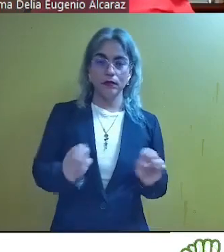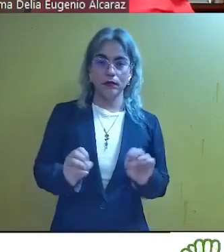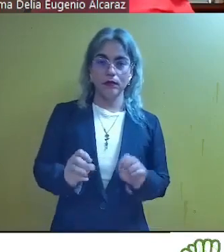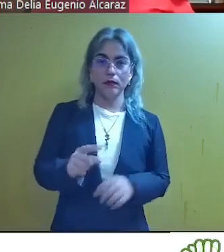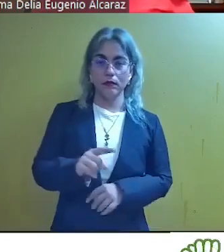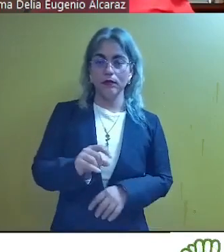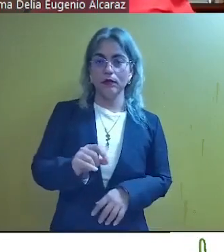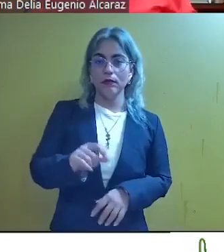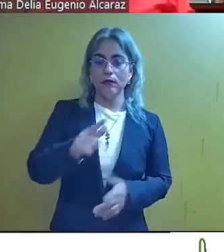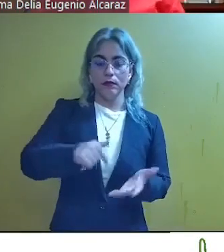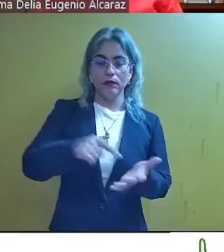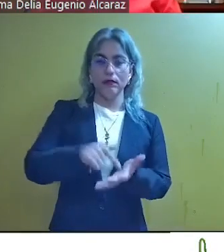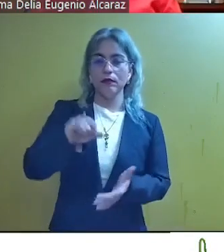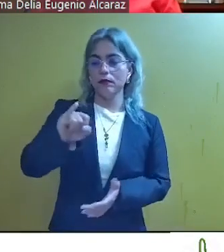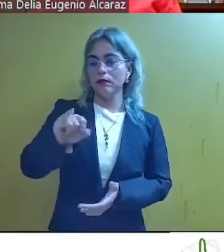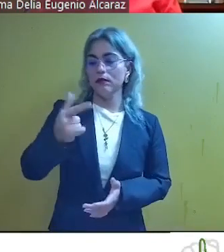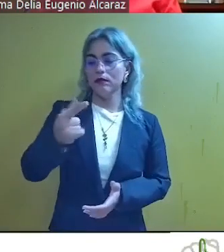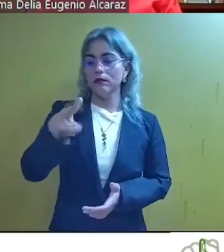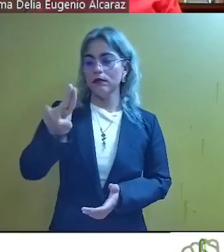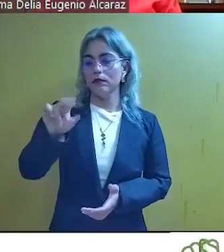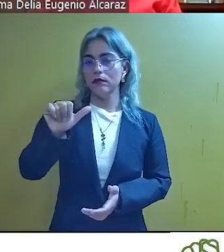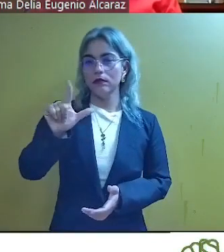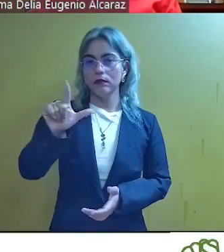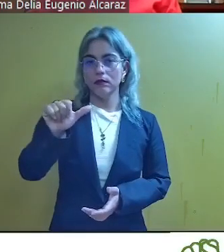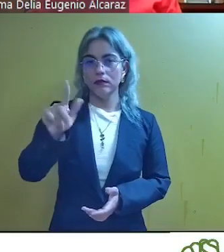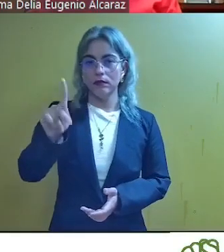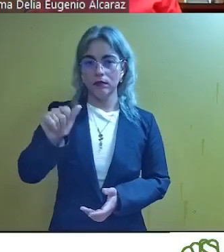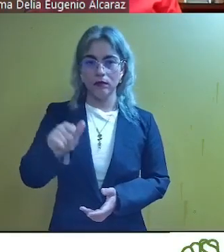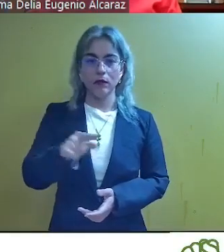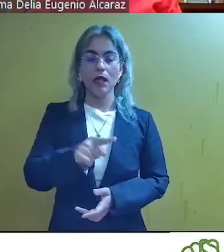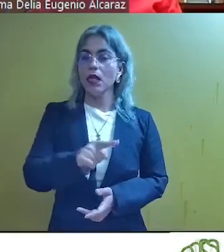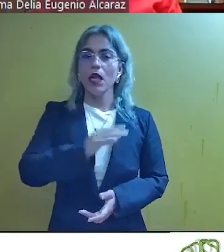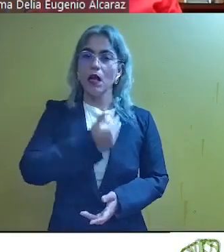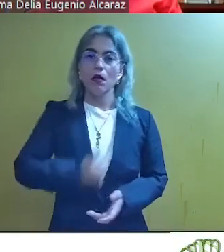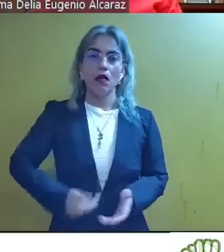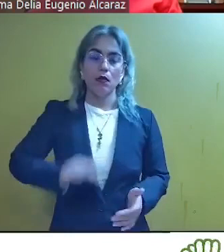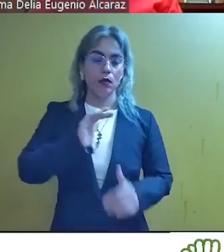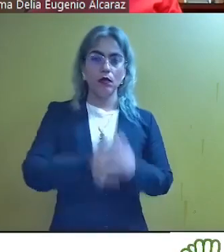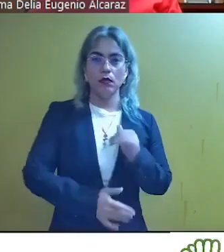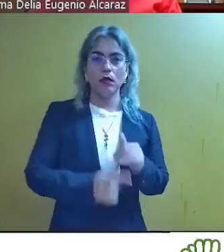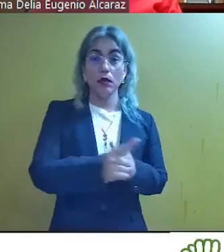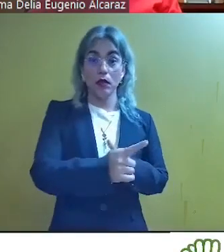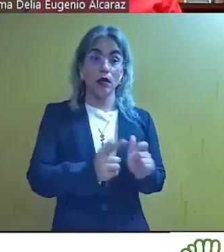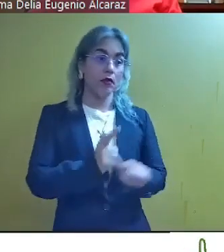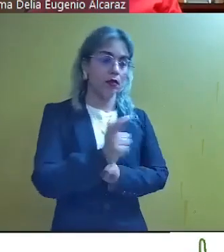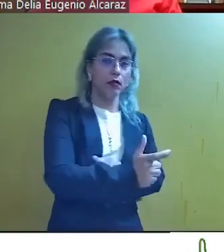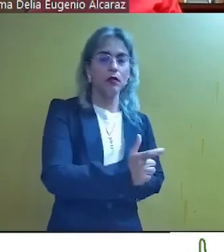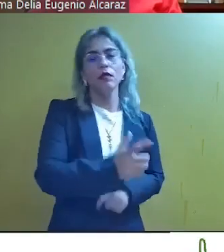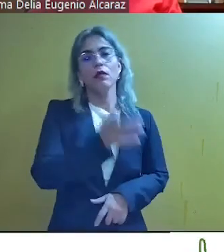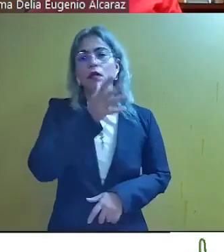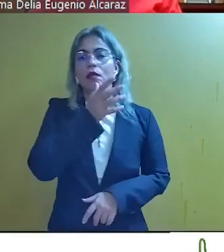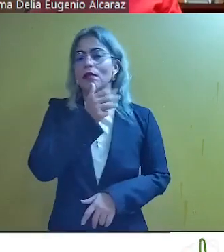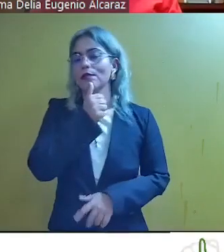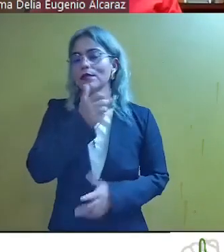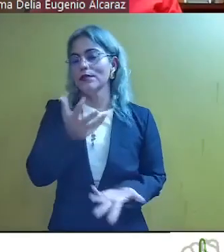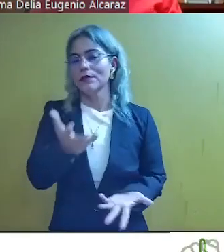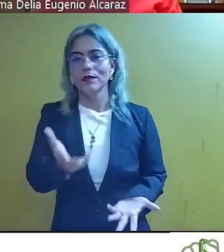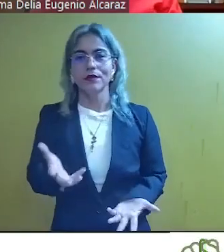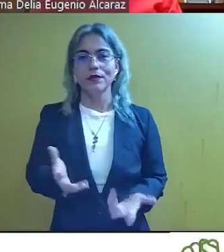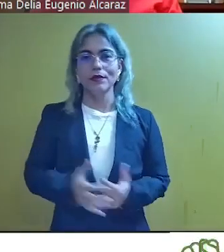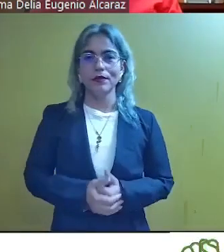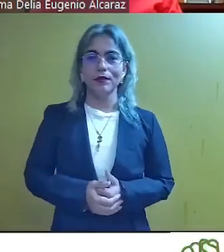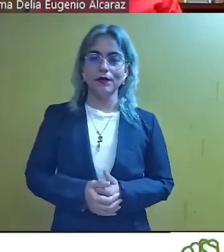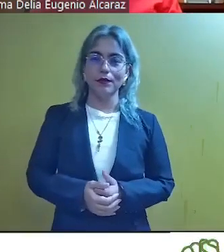Igualapa, Guerrero. Por tanto, no es jurídicamente posible que se le pague las prerrogativas que en su momento fueron condenadas en